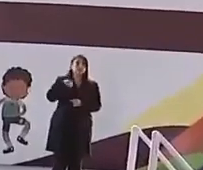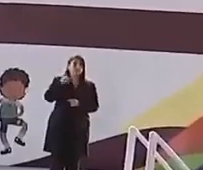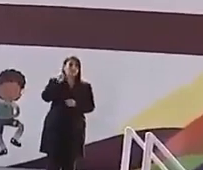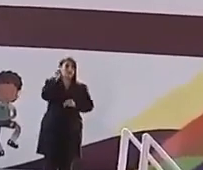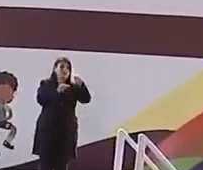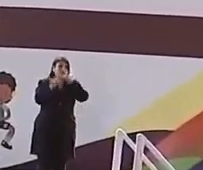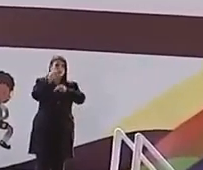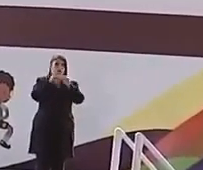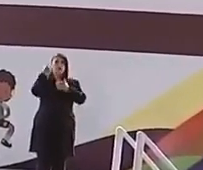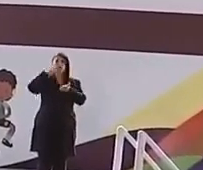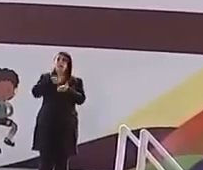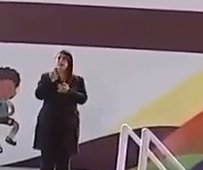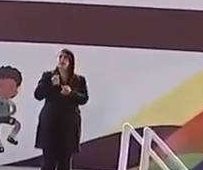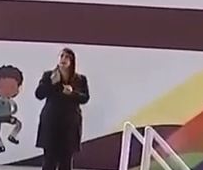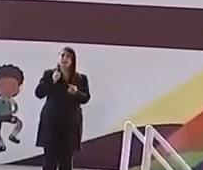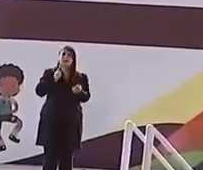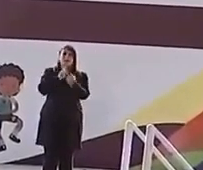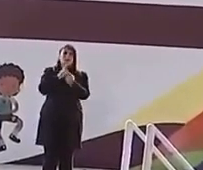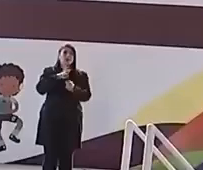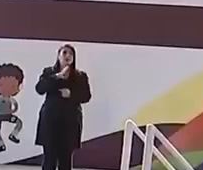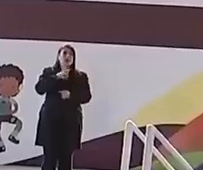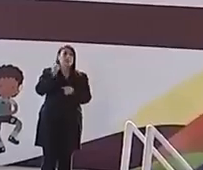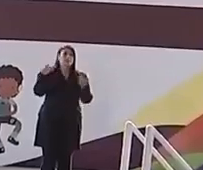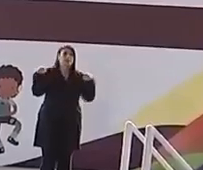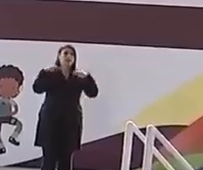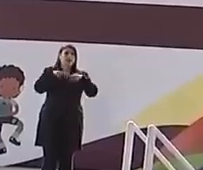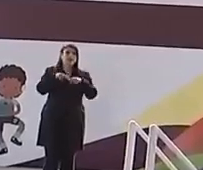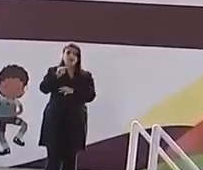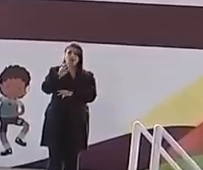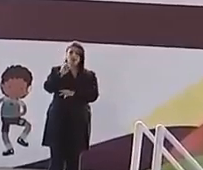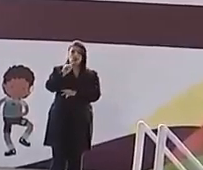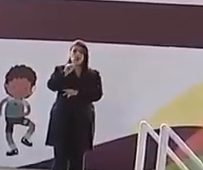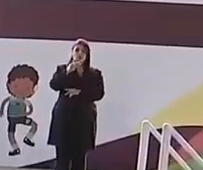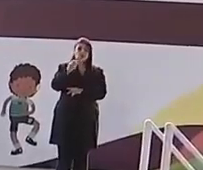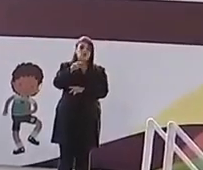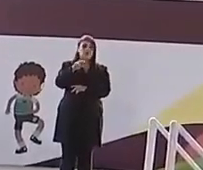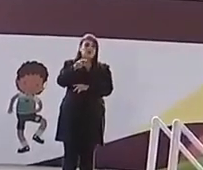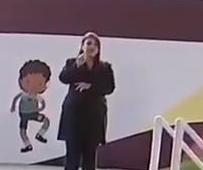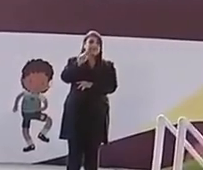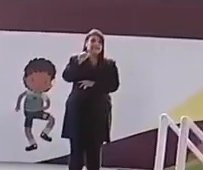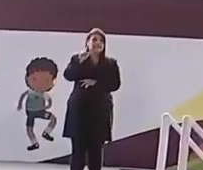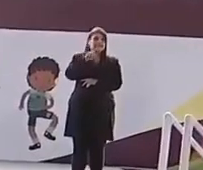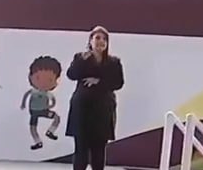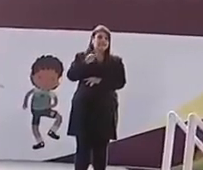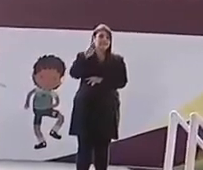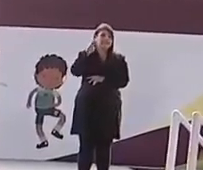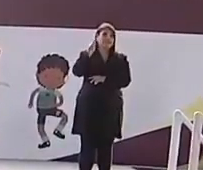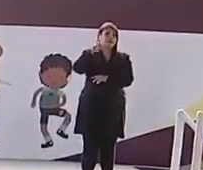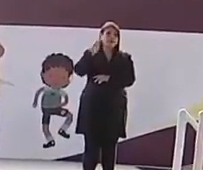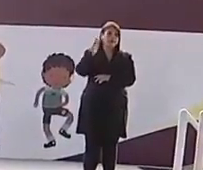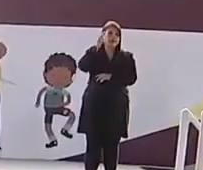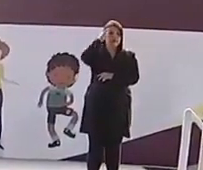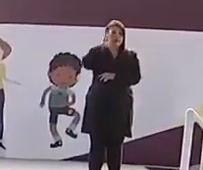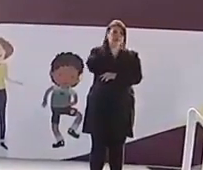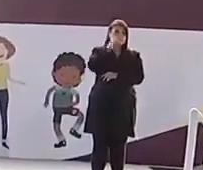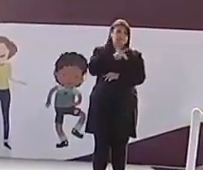una ocasión al maestro othón salazar es un homenaje a othón salazar